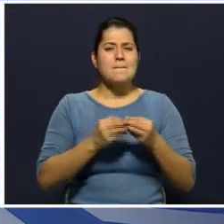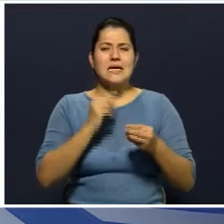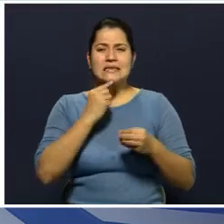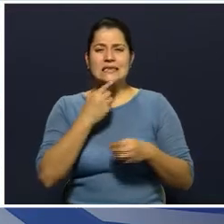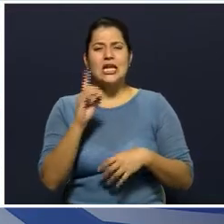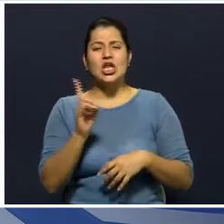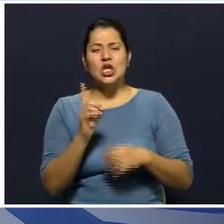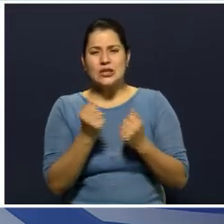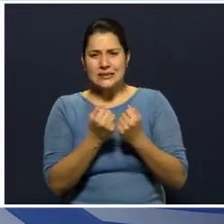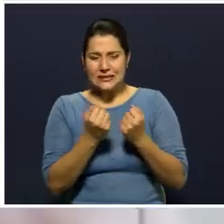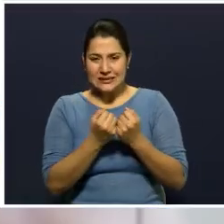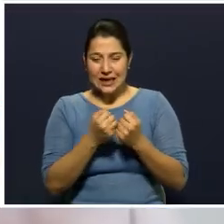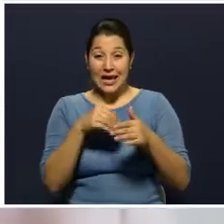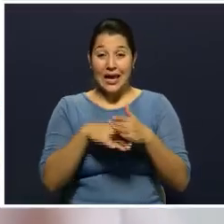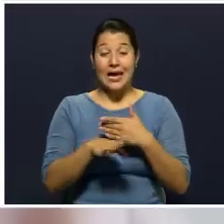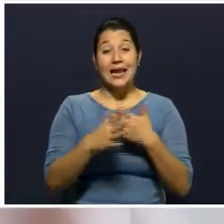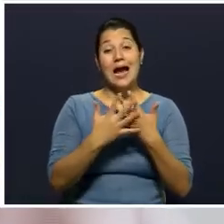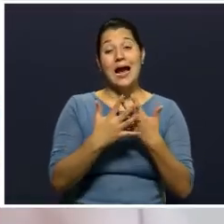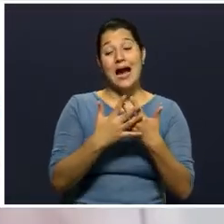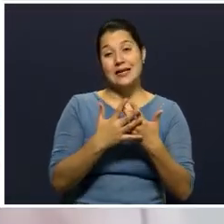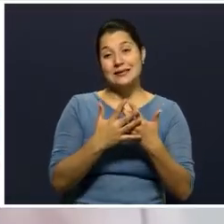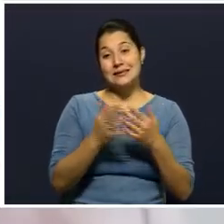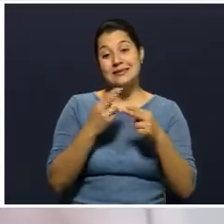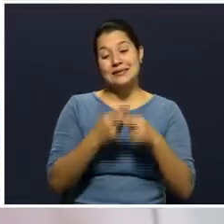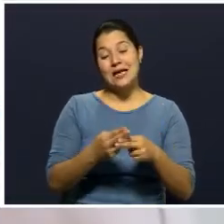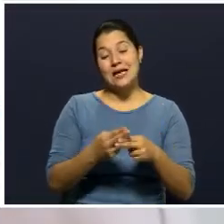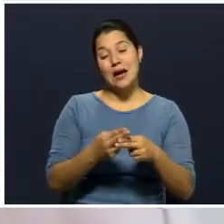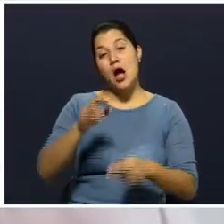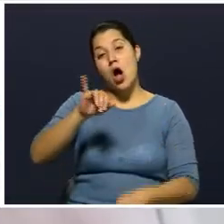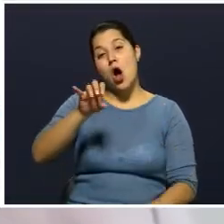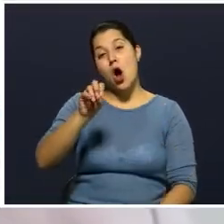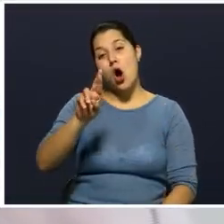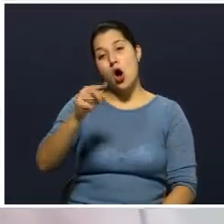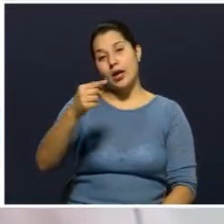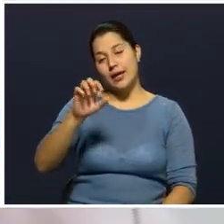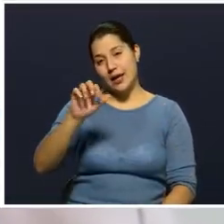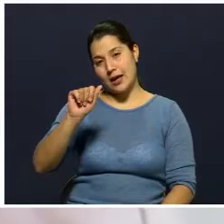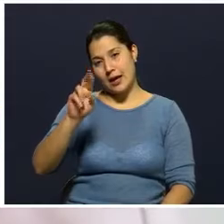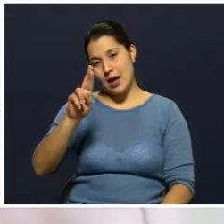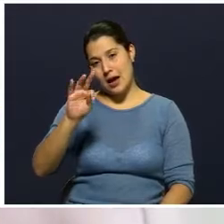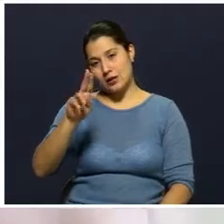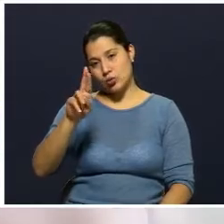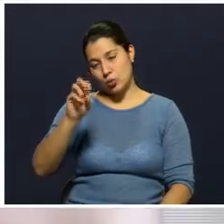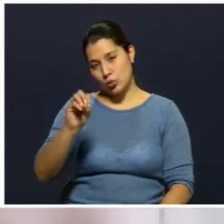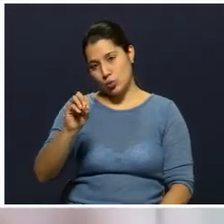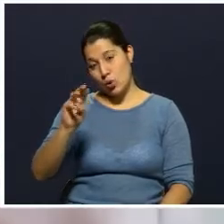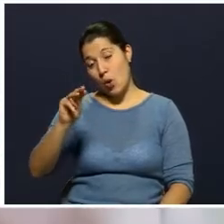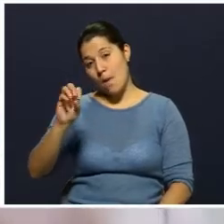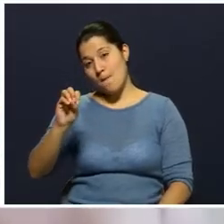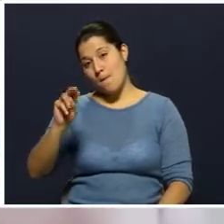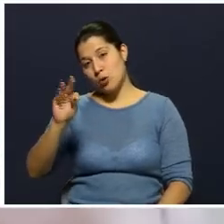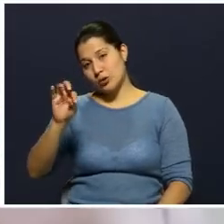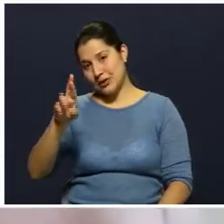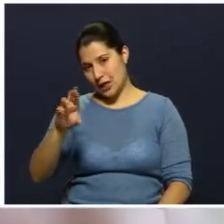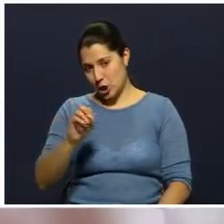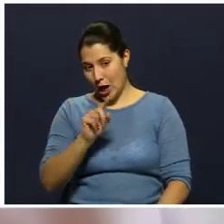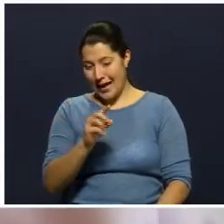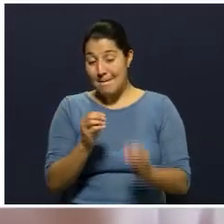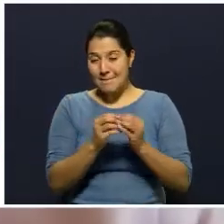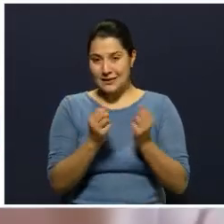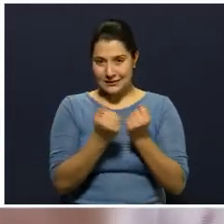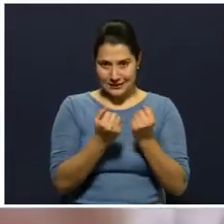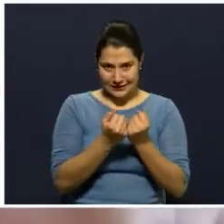el complejo Occidente, específicamente en el centro Jorge Arturo Montero, que es donde tenemos sentenciados. Pero eso no quiere decir que no